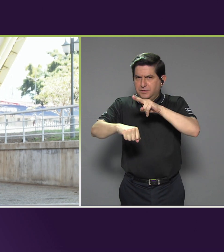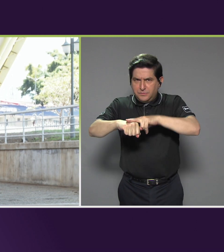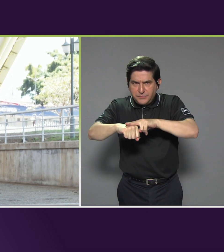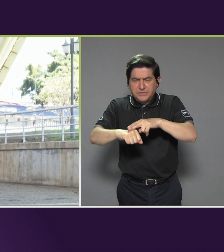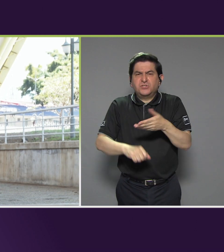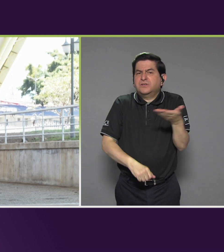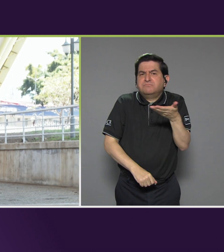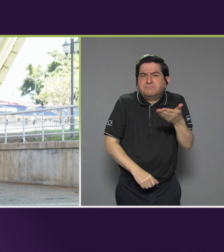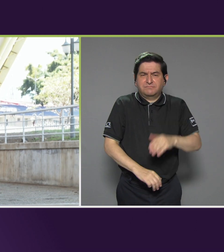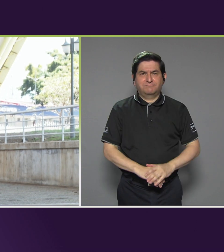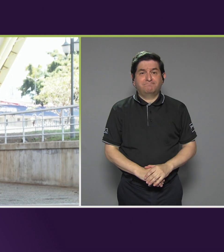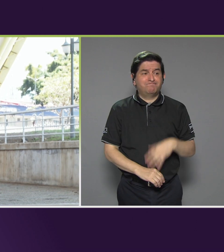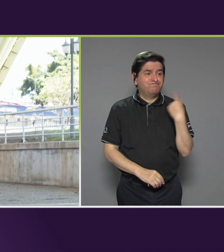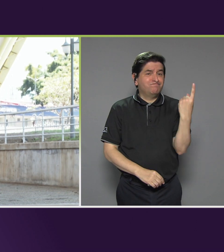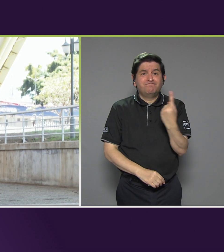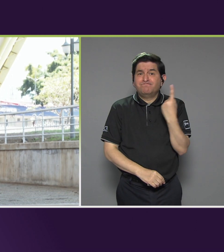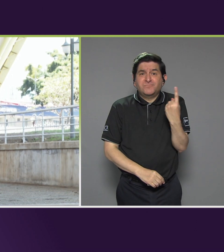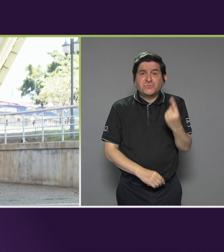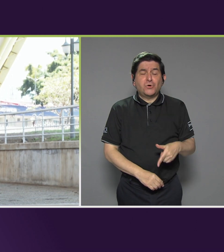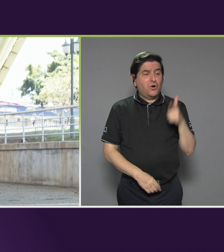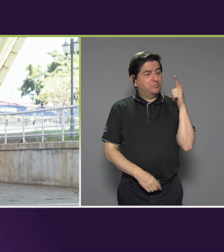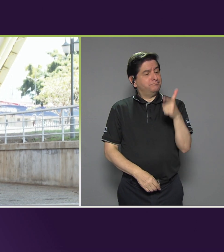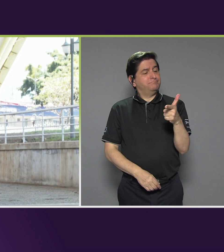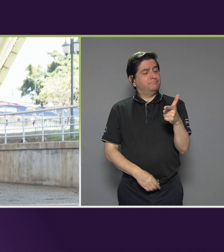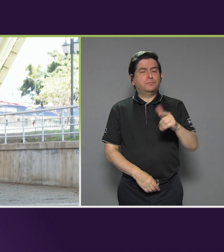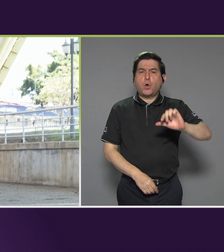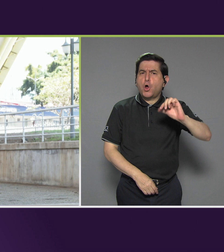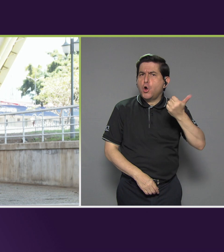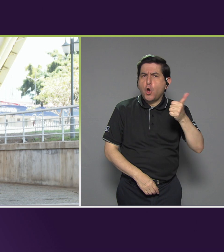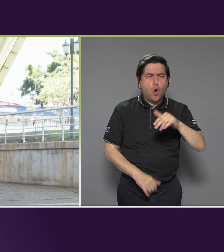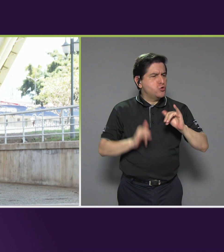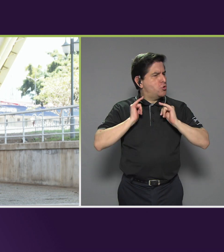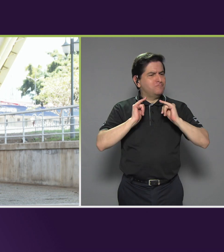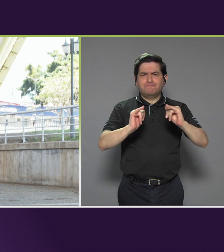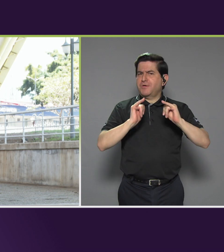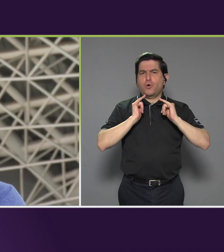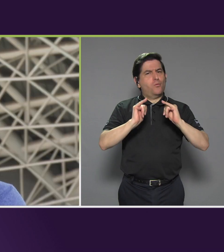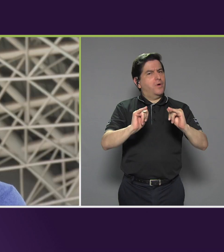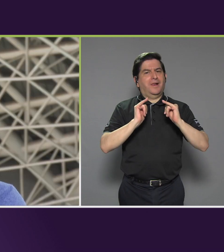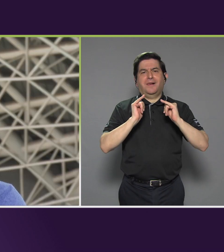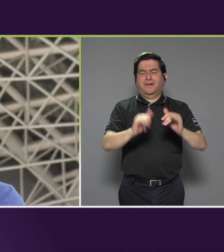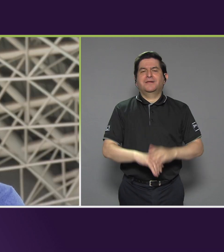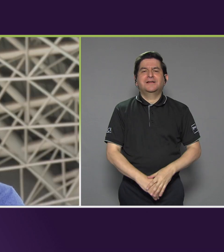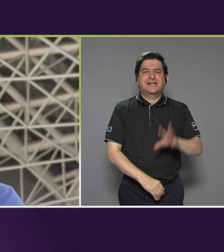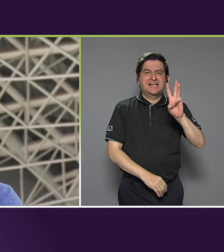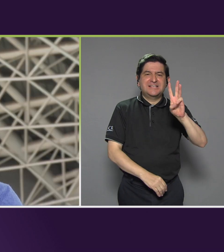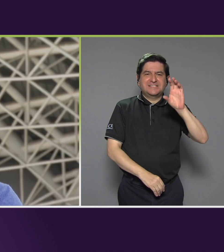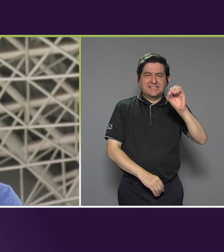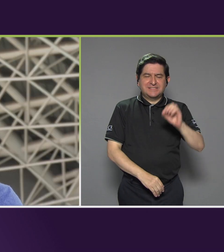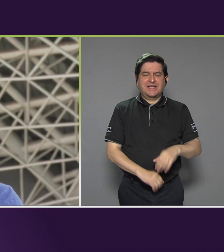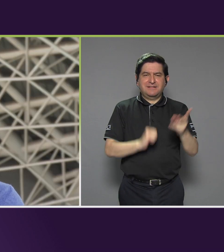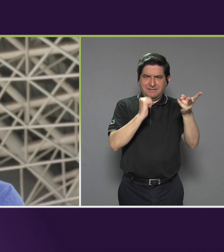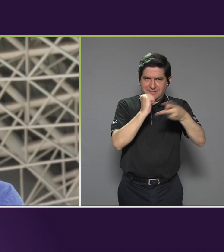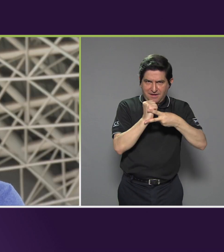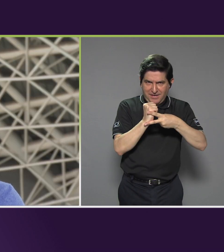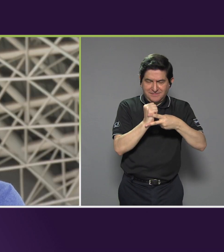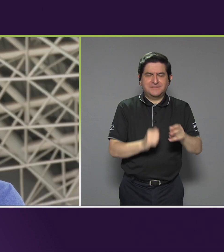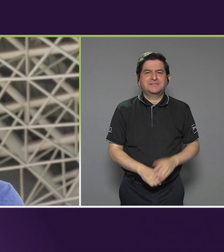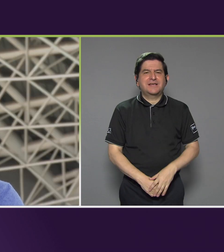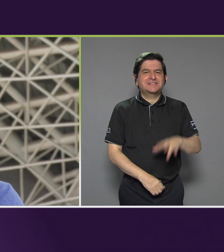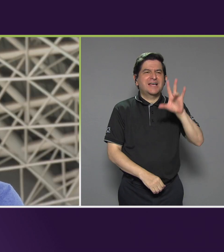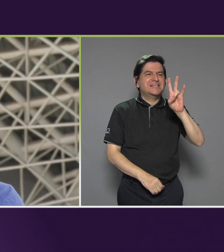es el arma. Lo demás es exactamente igual, que son 60 disparos